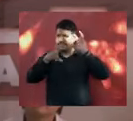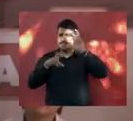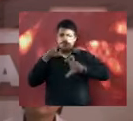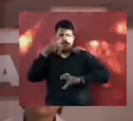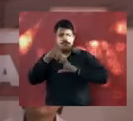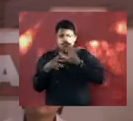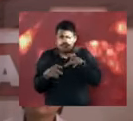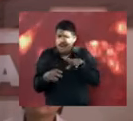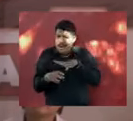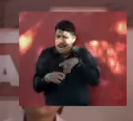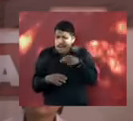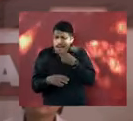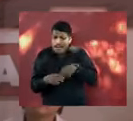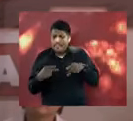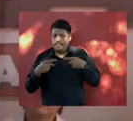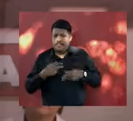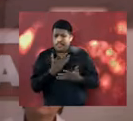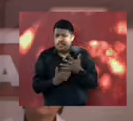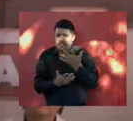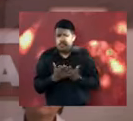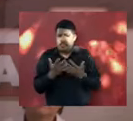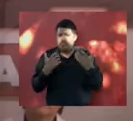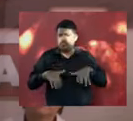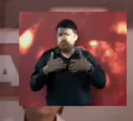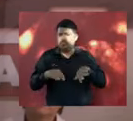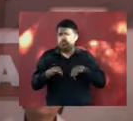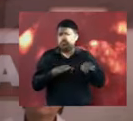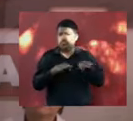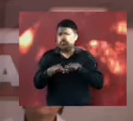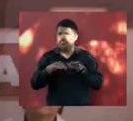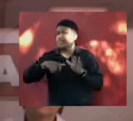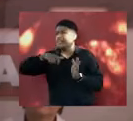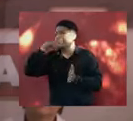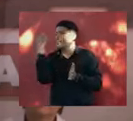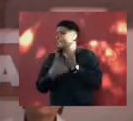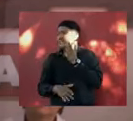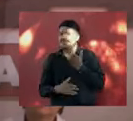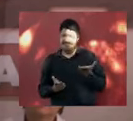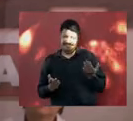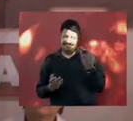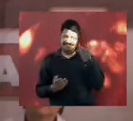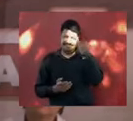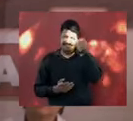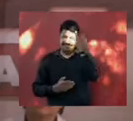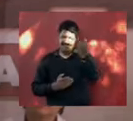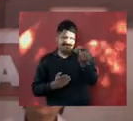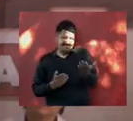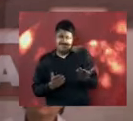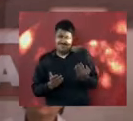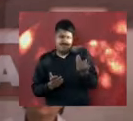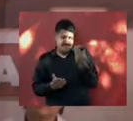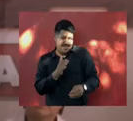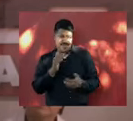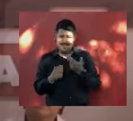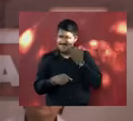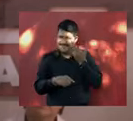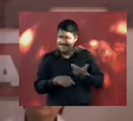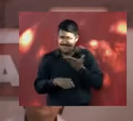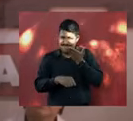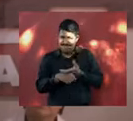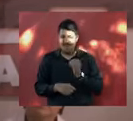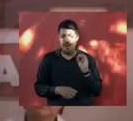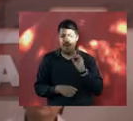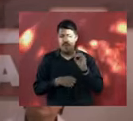obra barata. Imagínense la irresponsabilidad. Pero además, no le tenían amor a